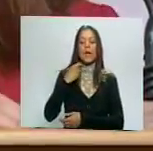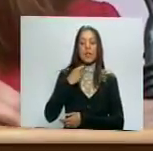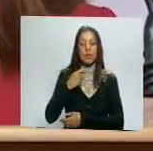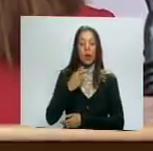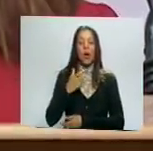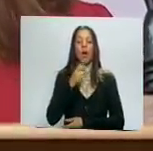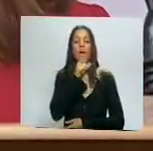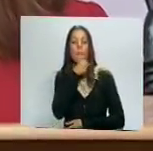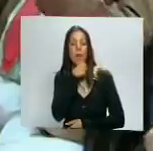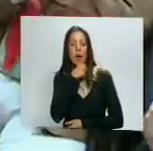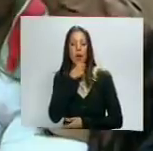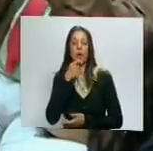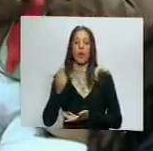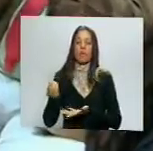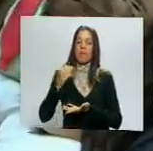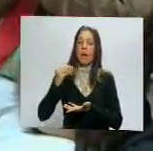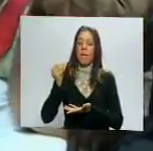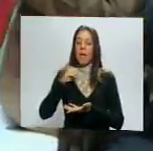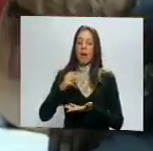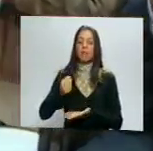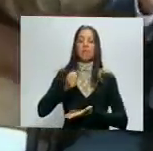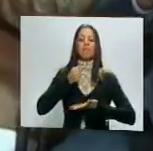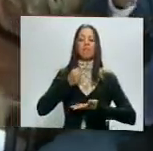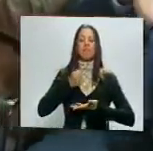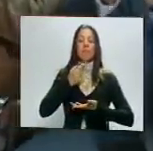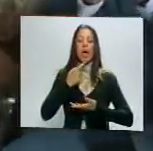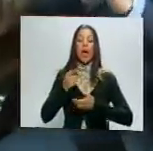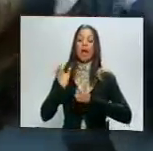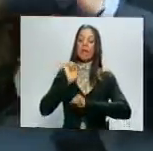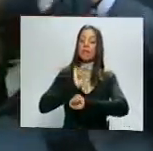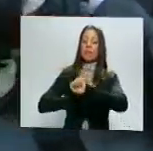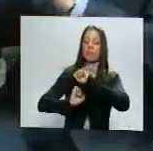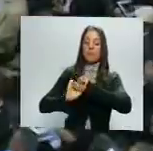dio también un bono de guerra para que se defendieran.